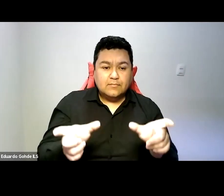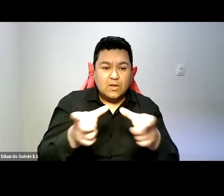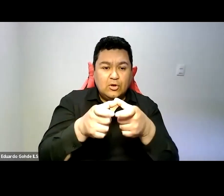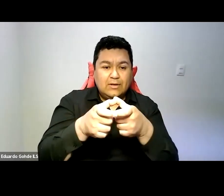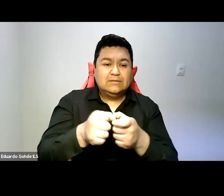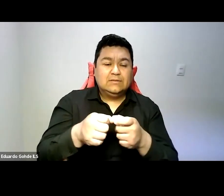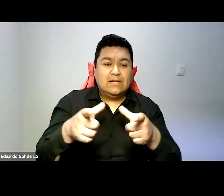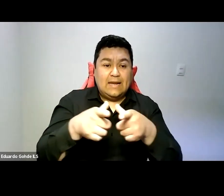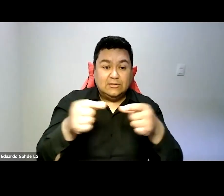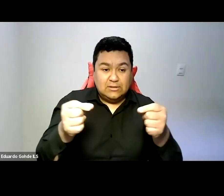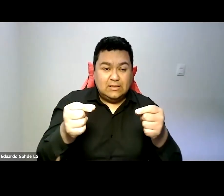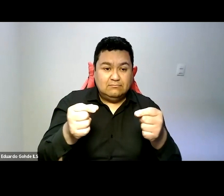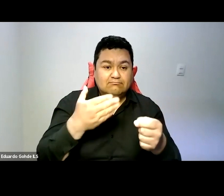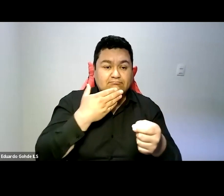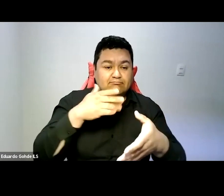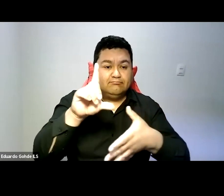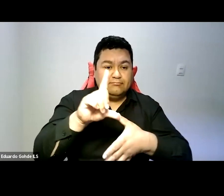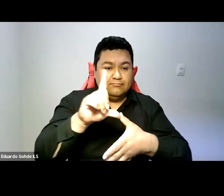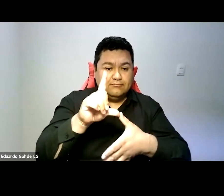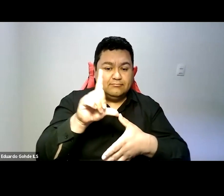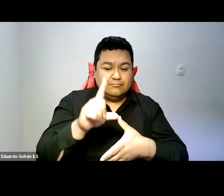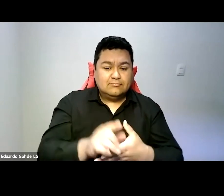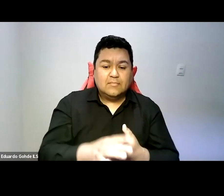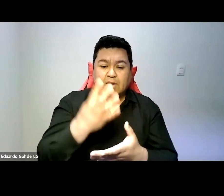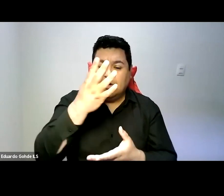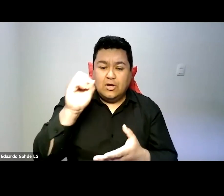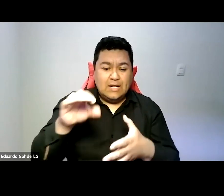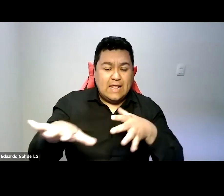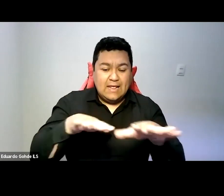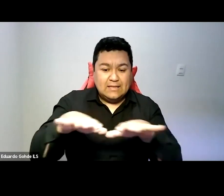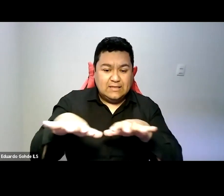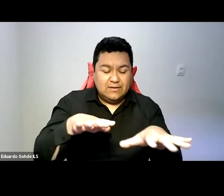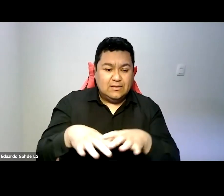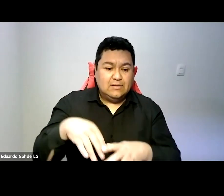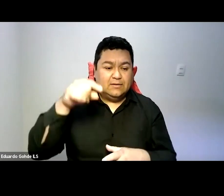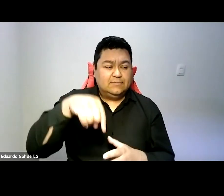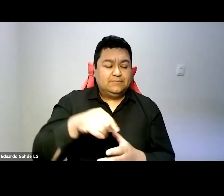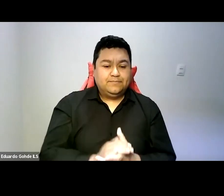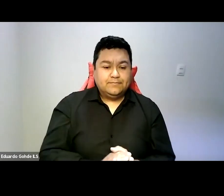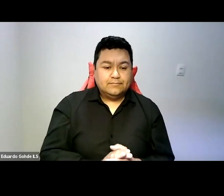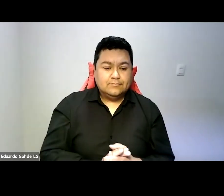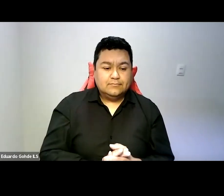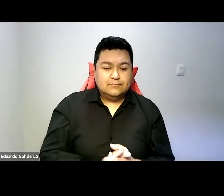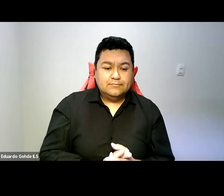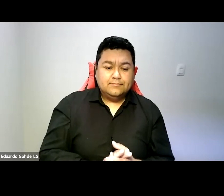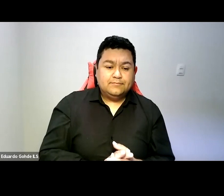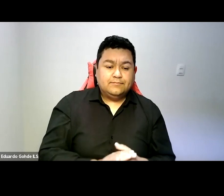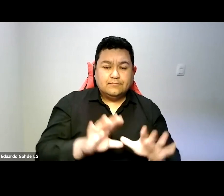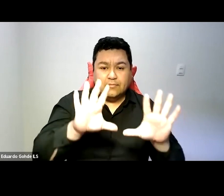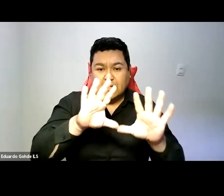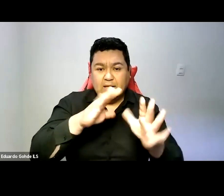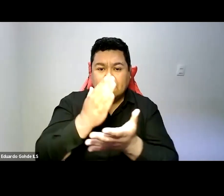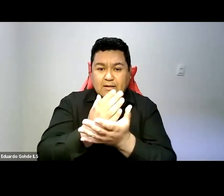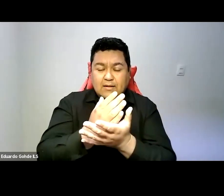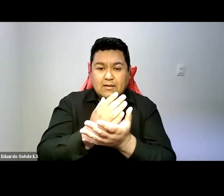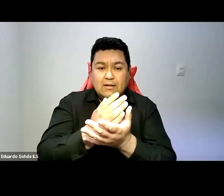Latinoamericano contempla más de 40 actividades que se realizarán hoy, desde hoy día 4 de agosto hasta el 28